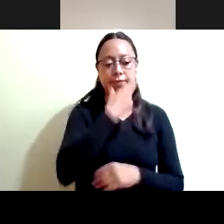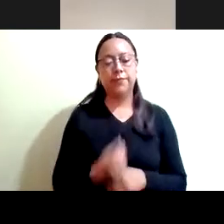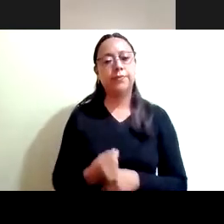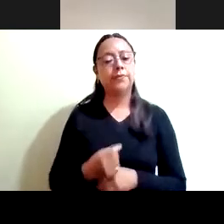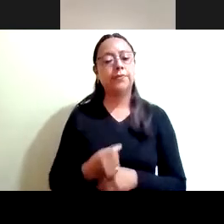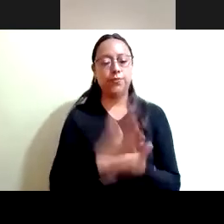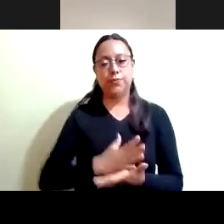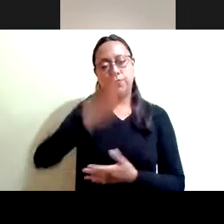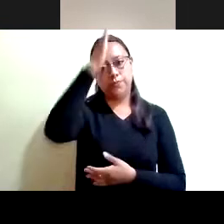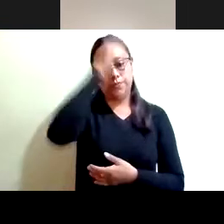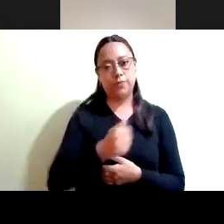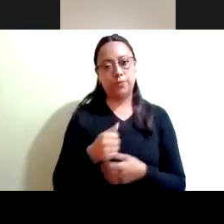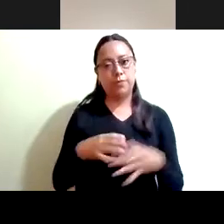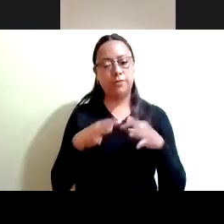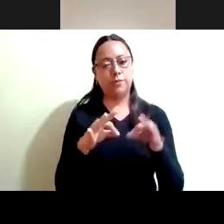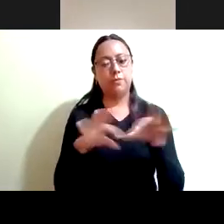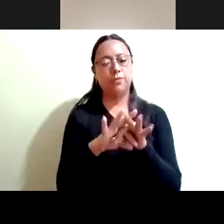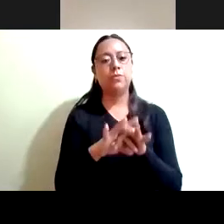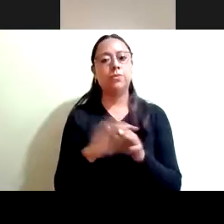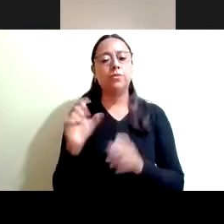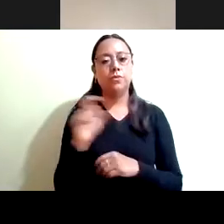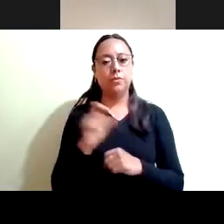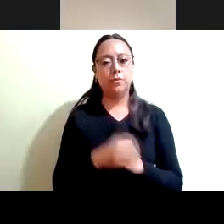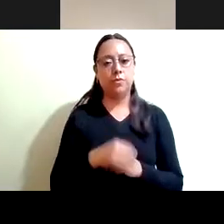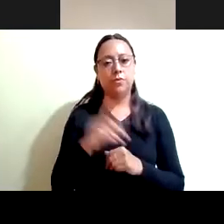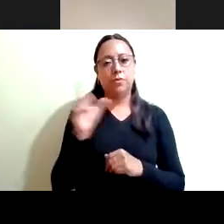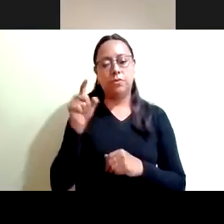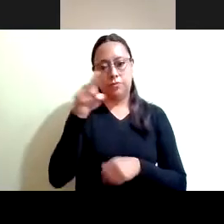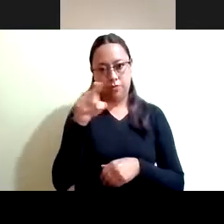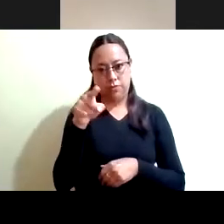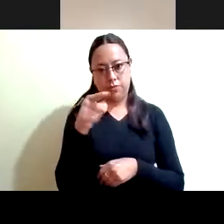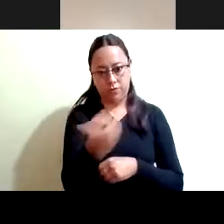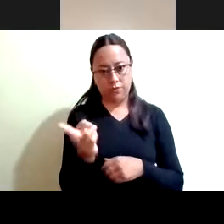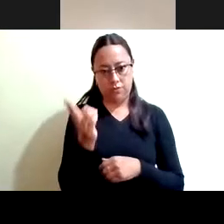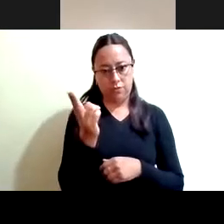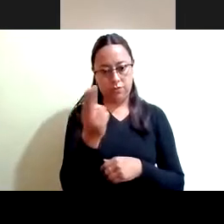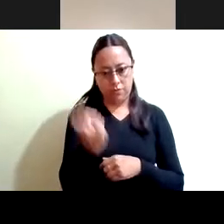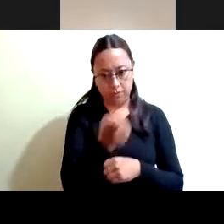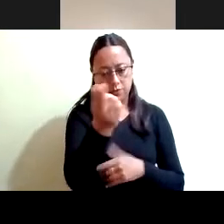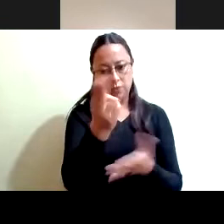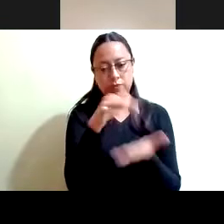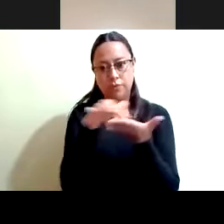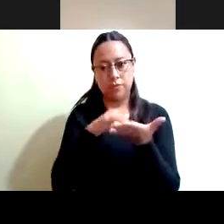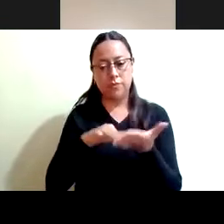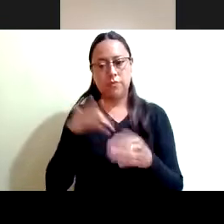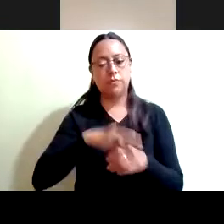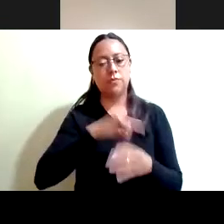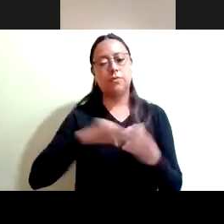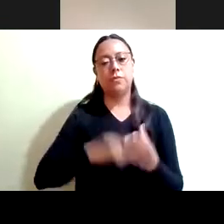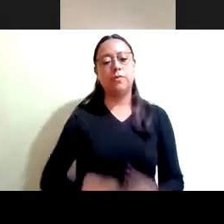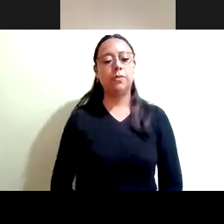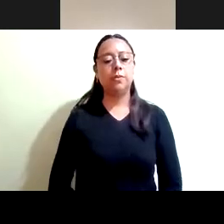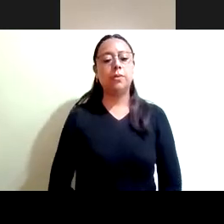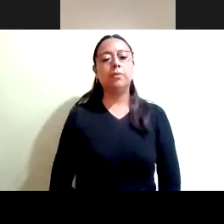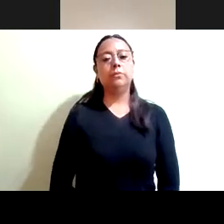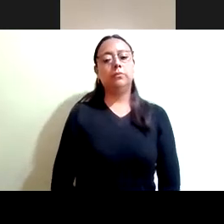formal es el que se dictamina a partir de que usted dé lectura a la votación en este momento de reunión plena,